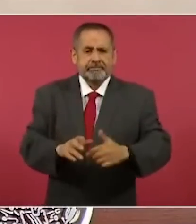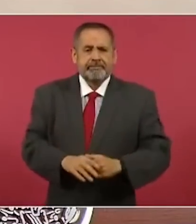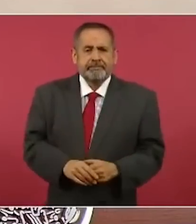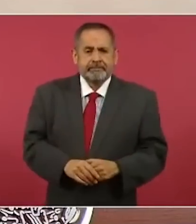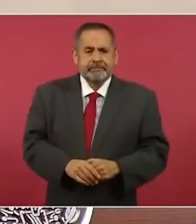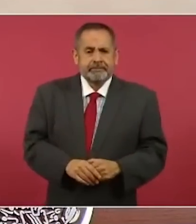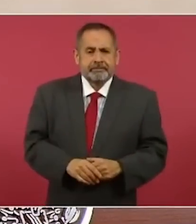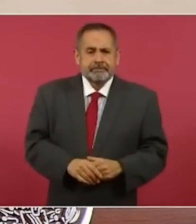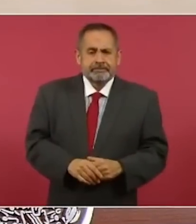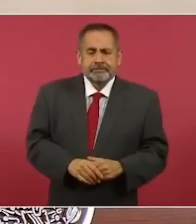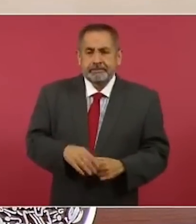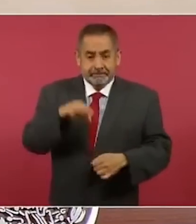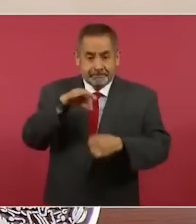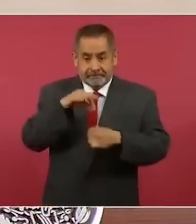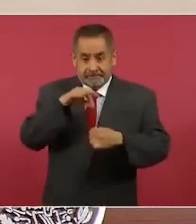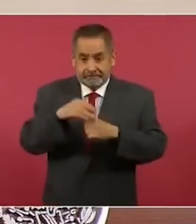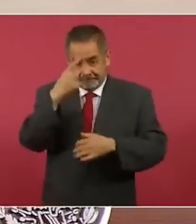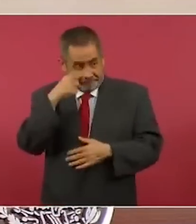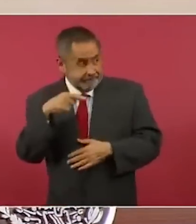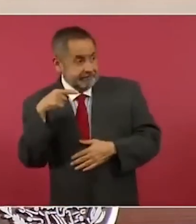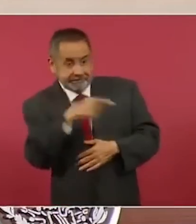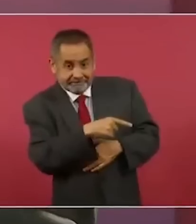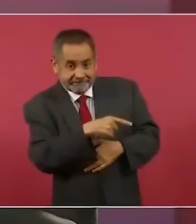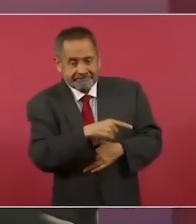no puede